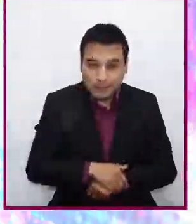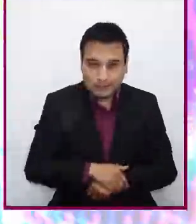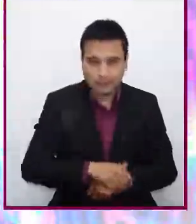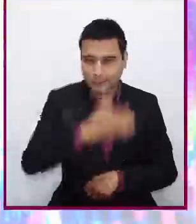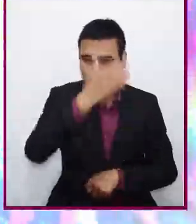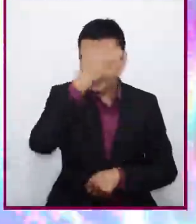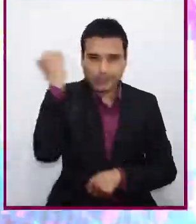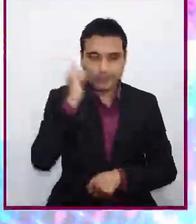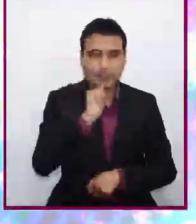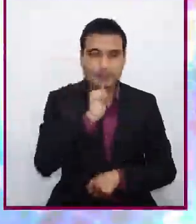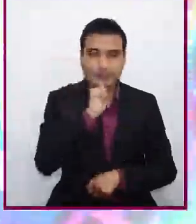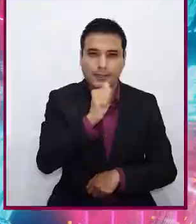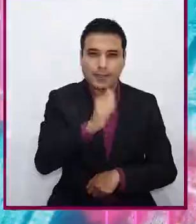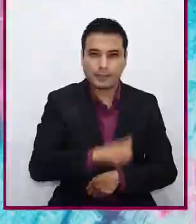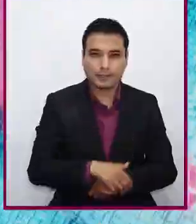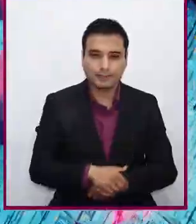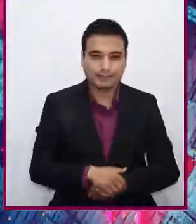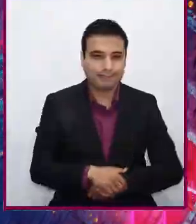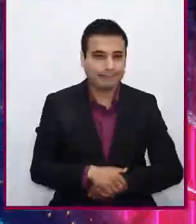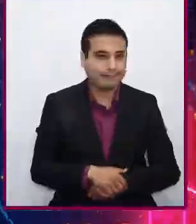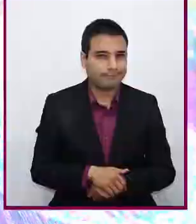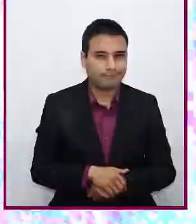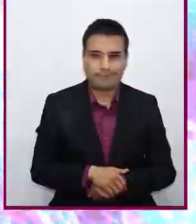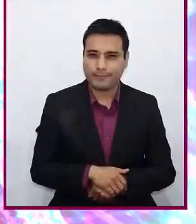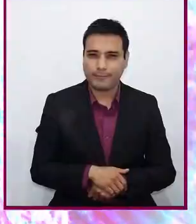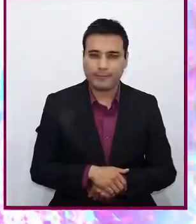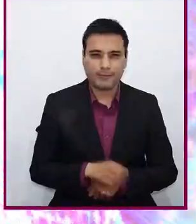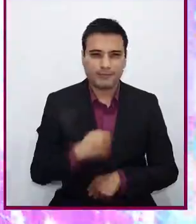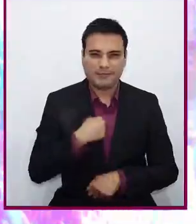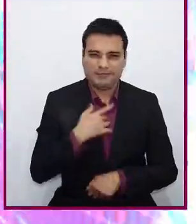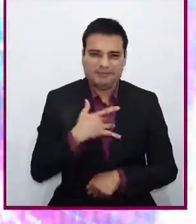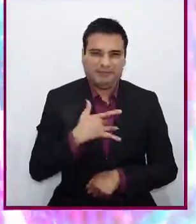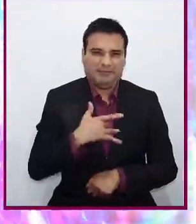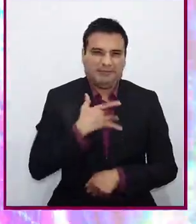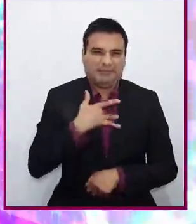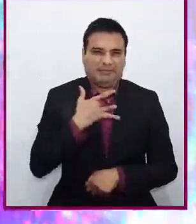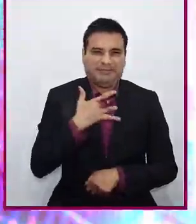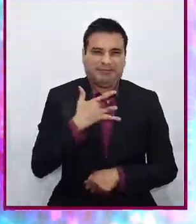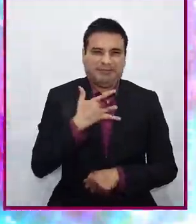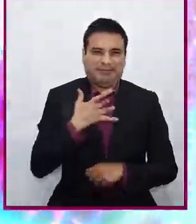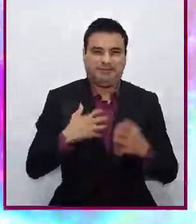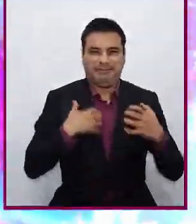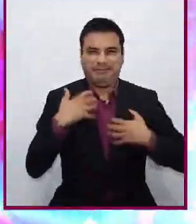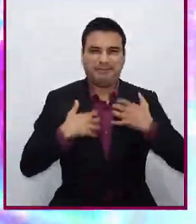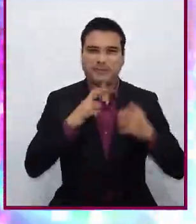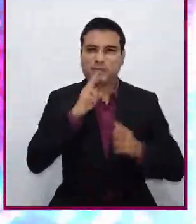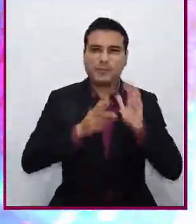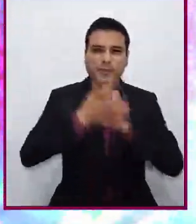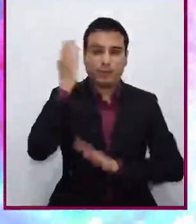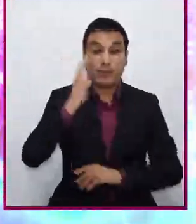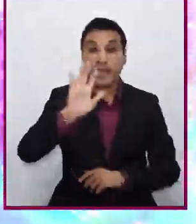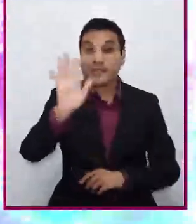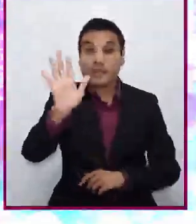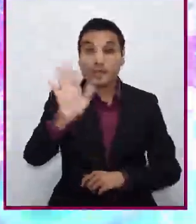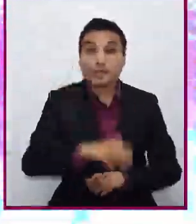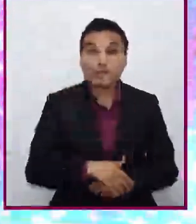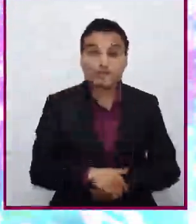baja ya me voy sabe entra a la revancha ya vendrá